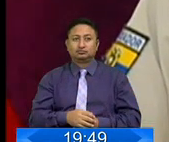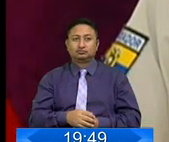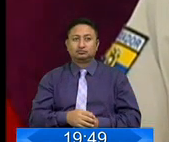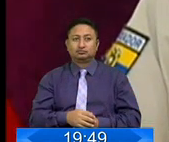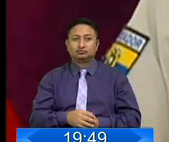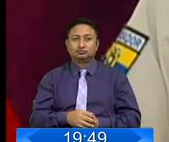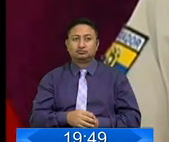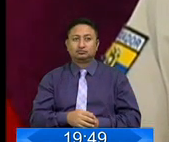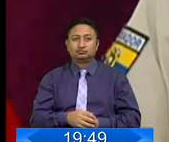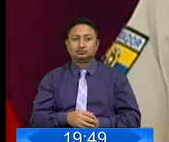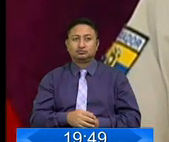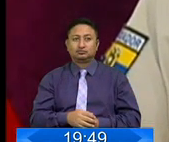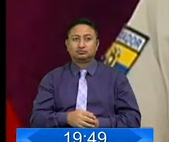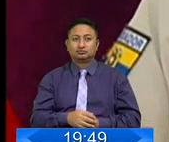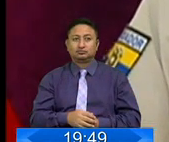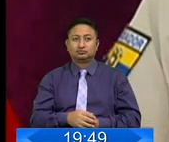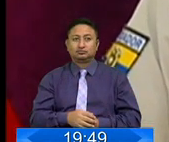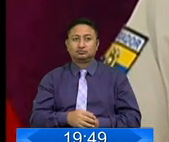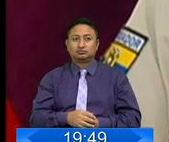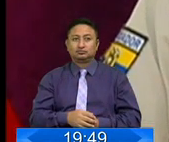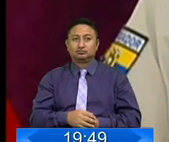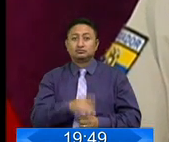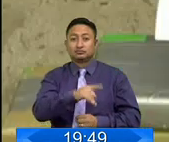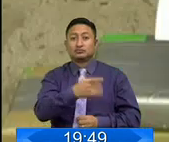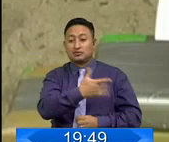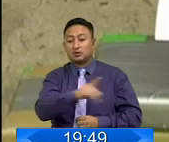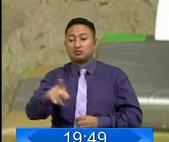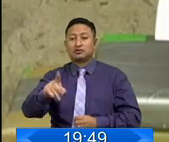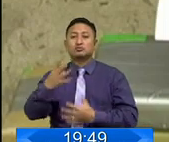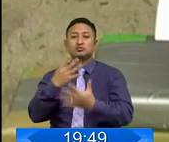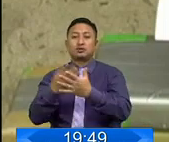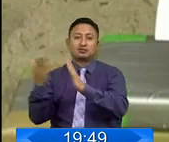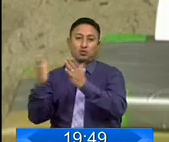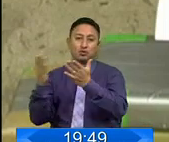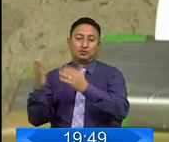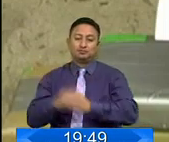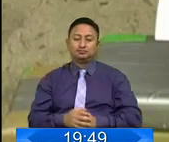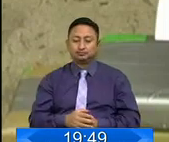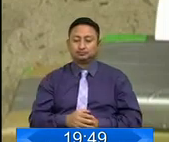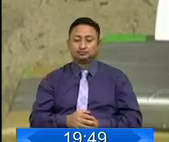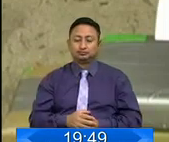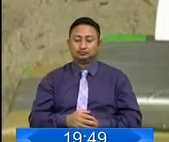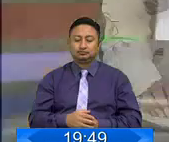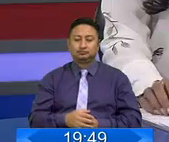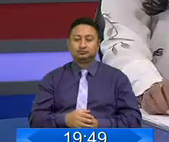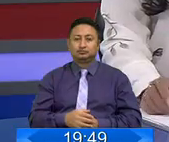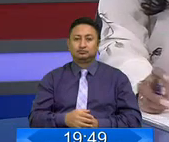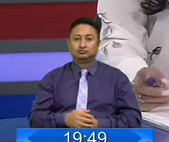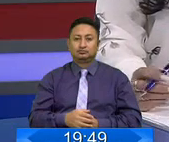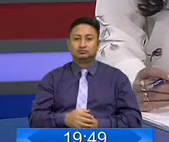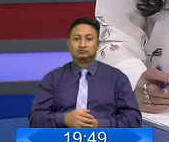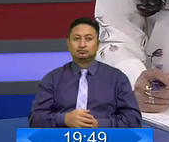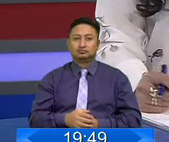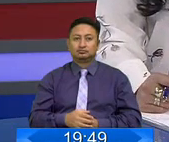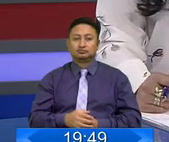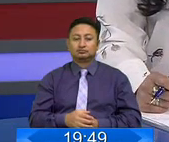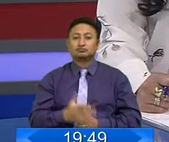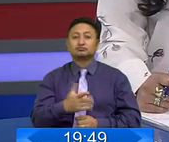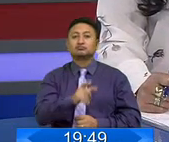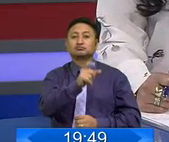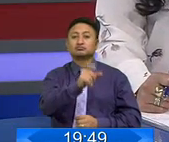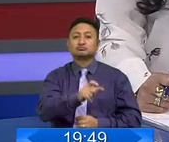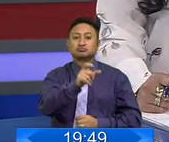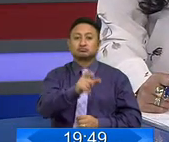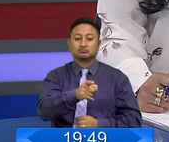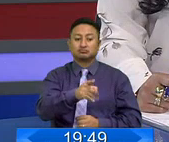hayan sido dados su prisión preventiva. Informó Julio César Saona. Varios sujetos robaron